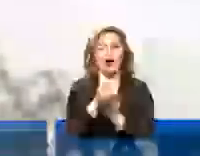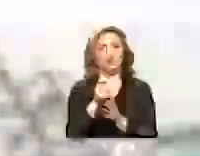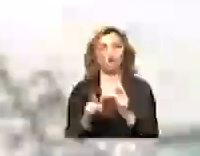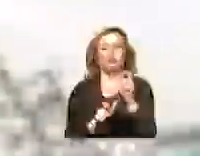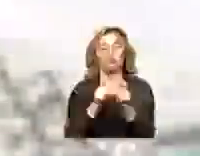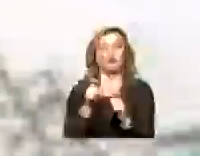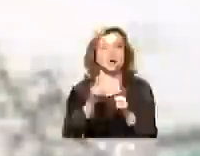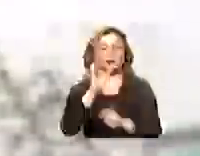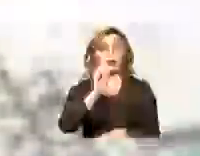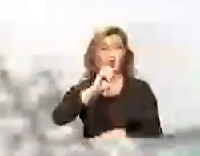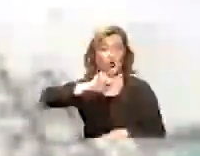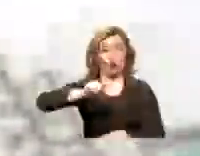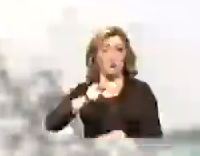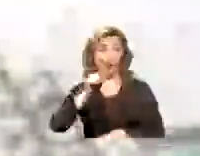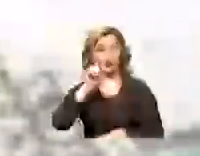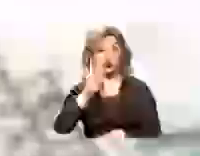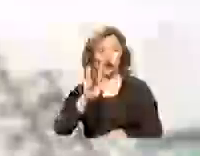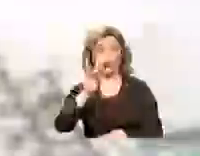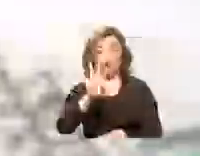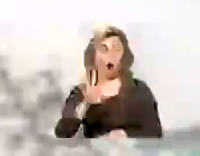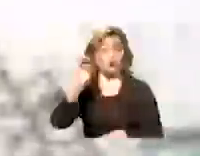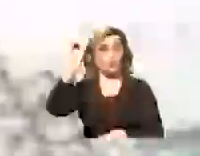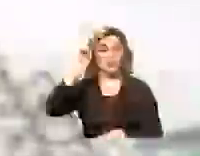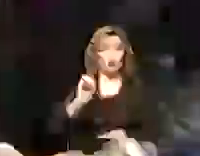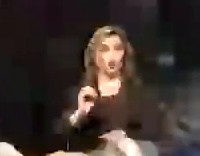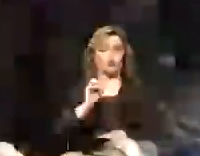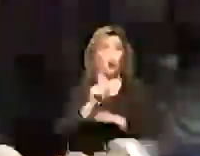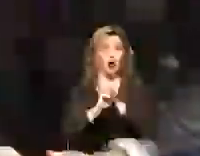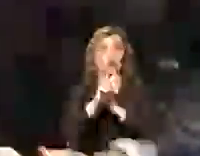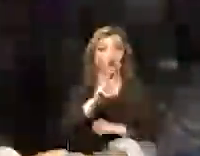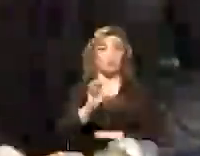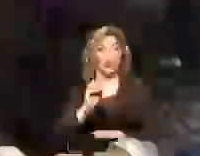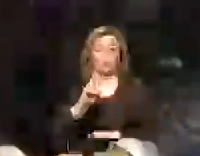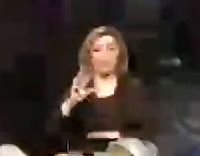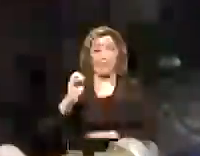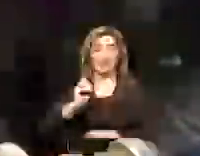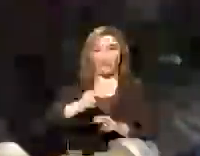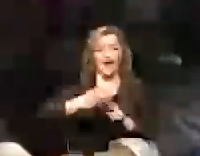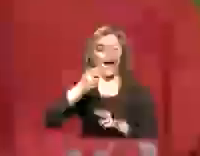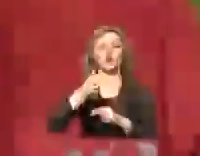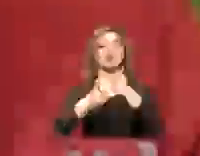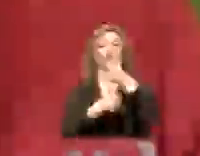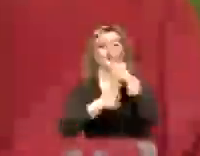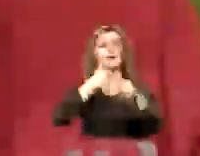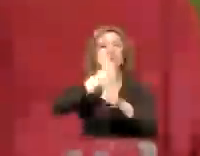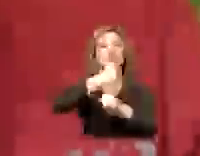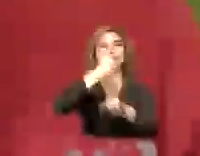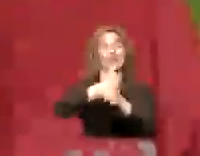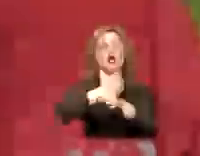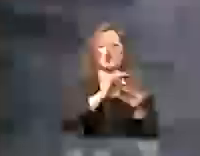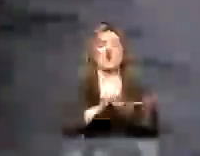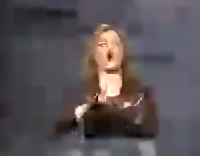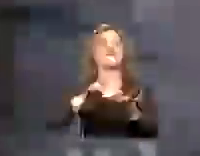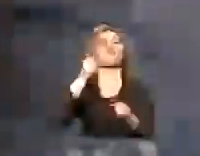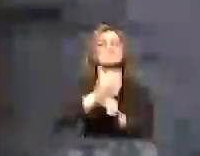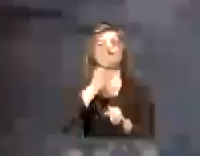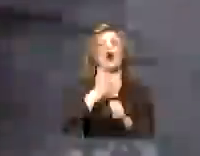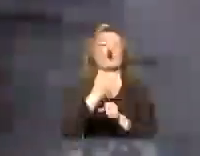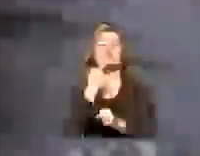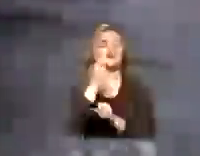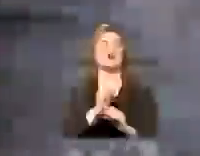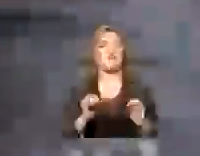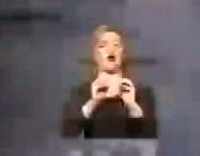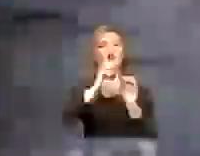del 0,84% proyectada para 2020. A criterio del ex subsecretario de Trabajo Pedro Cruz, el incremento